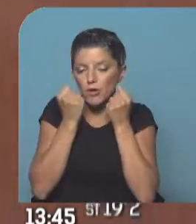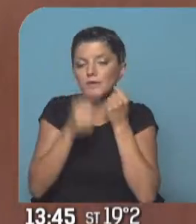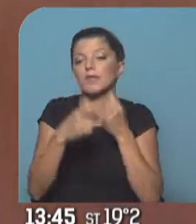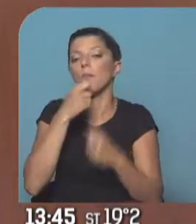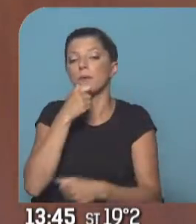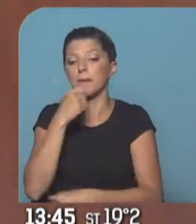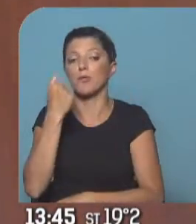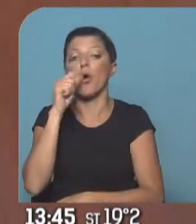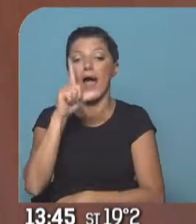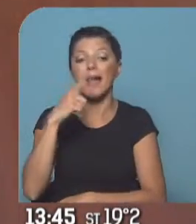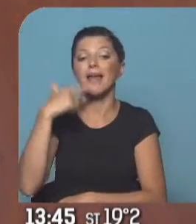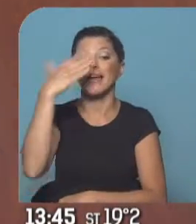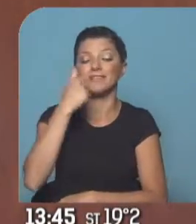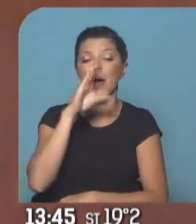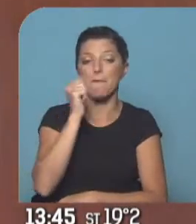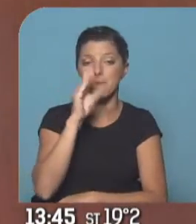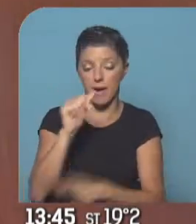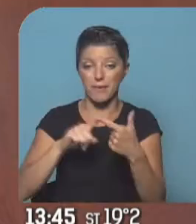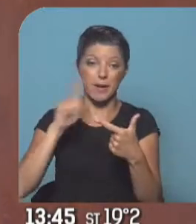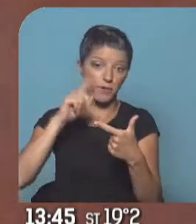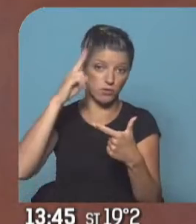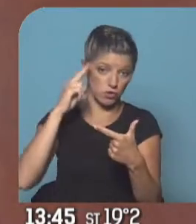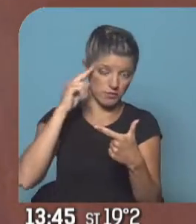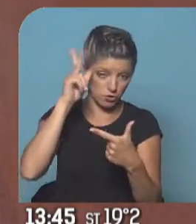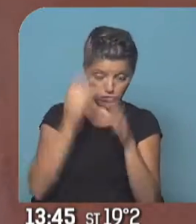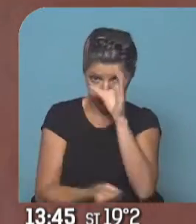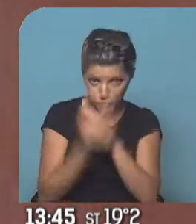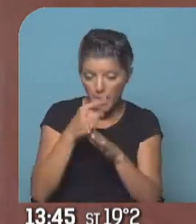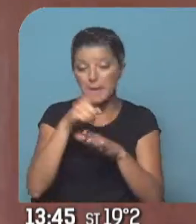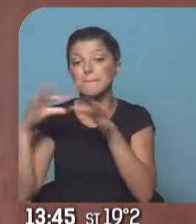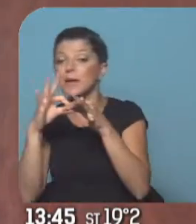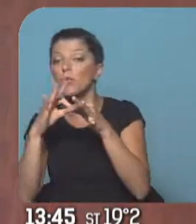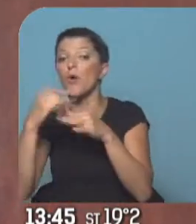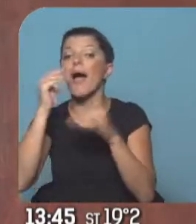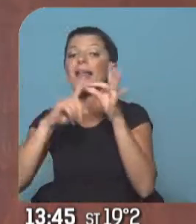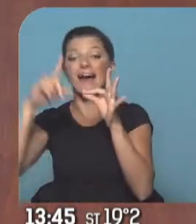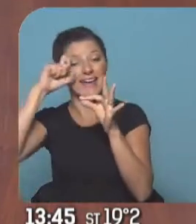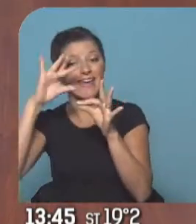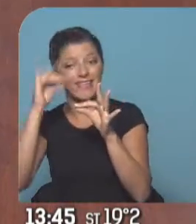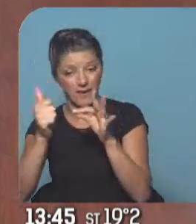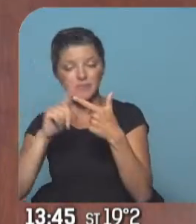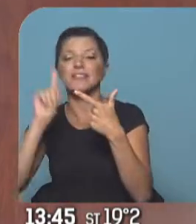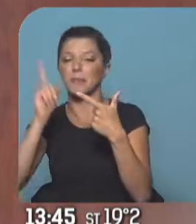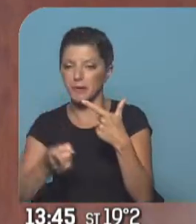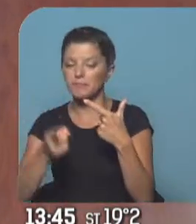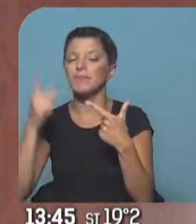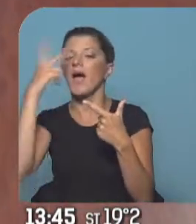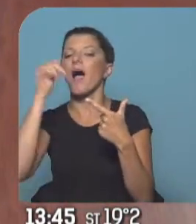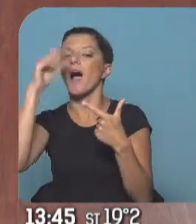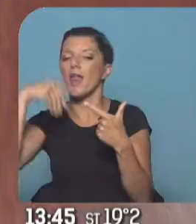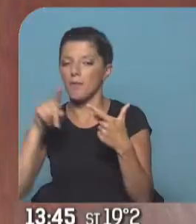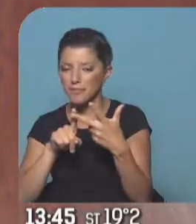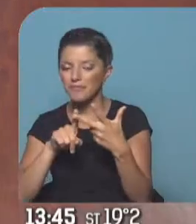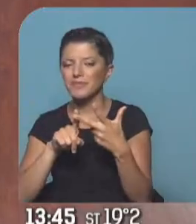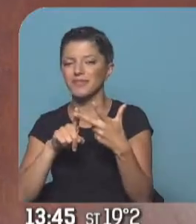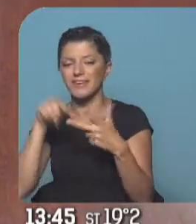Al-Shabaab, creado en 1998, vinculado con Al-Qaeda por un lado y con Boko Haram, que es aquel grupo que secuestra niñas en